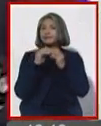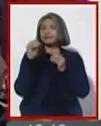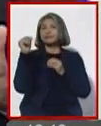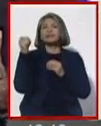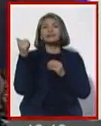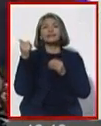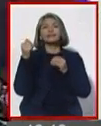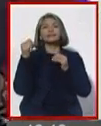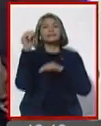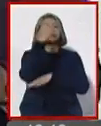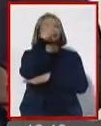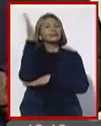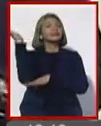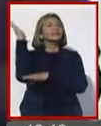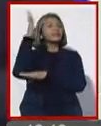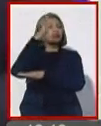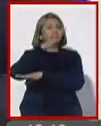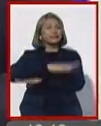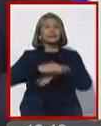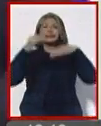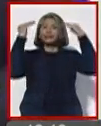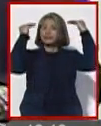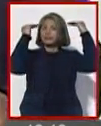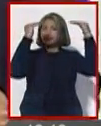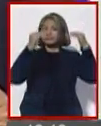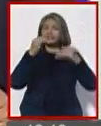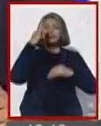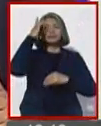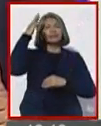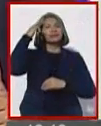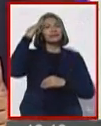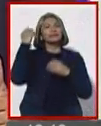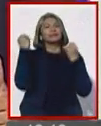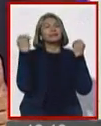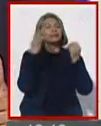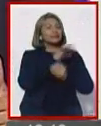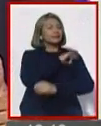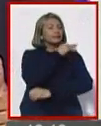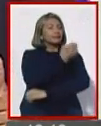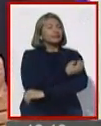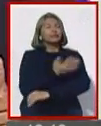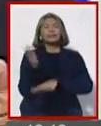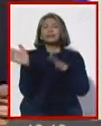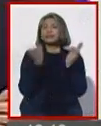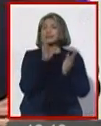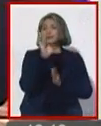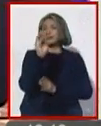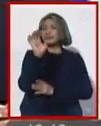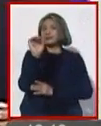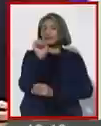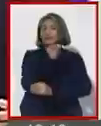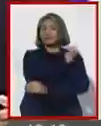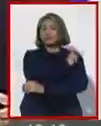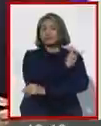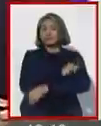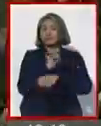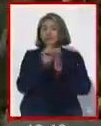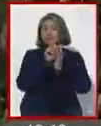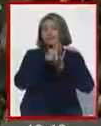de 10 casos de caída de árboles, techos y vallas publicitarias. Todo esto debido a los fuertes vientos que han alcanzado más de 70 kilómetros por